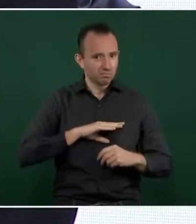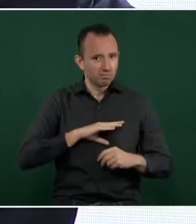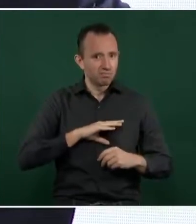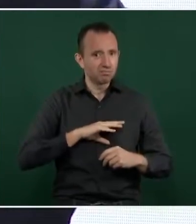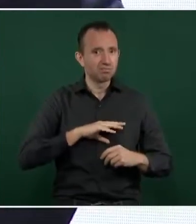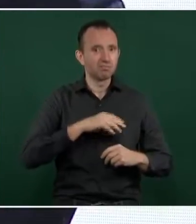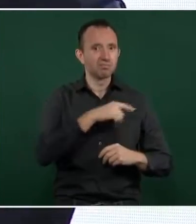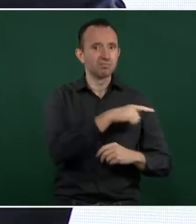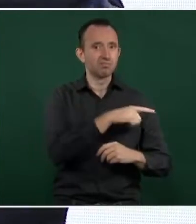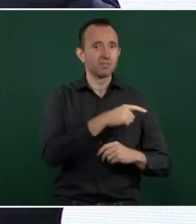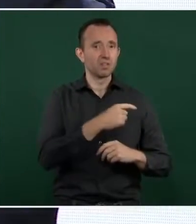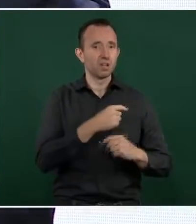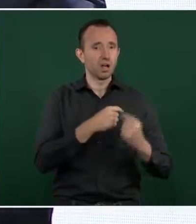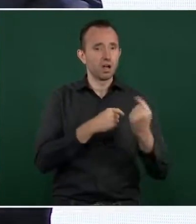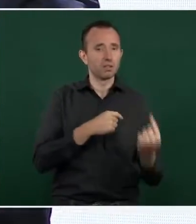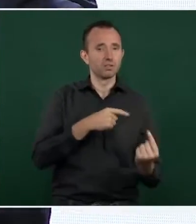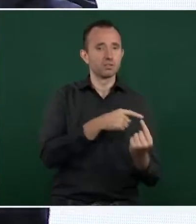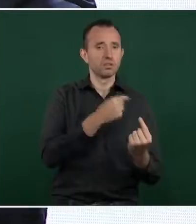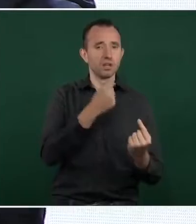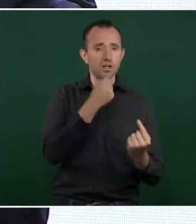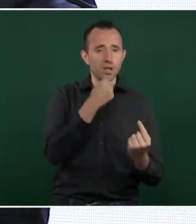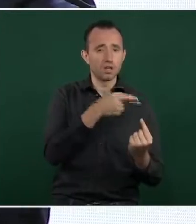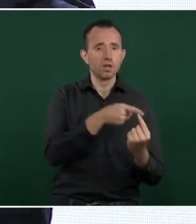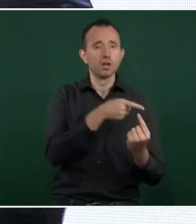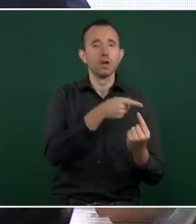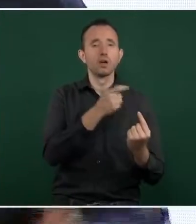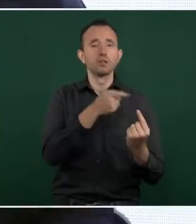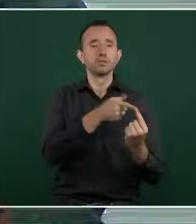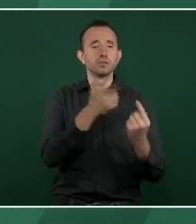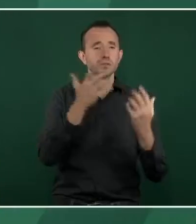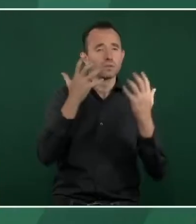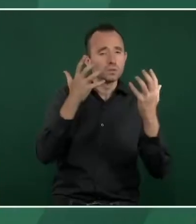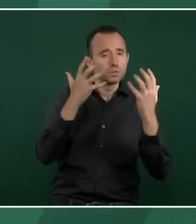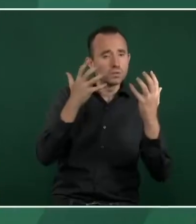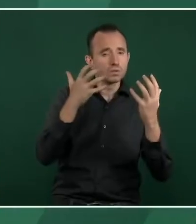ser astronauta y lo voy a lograr.